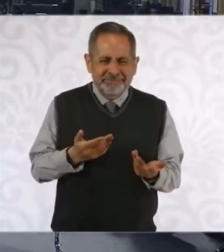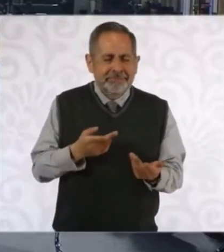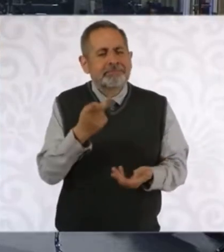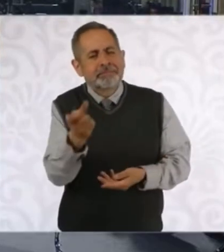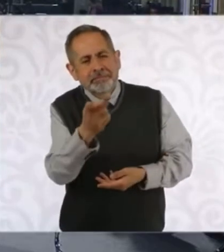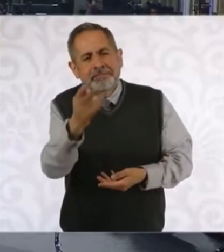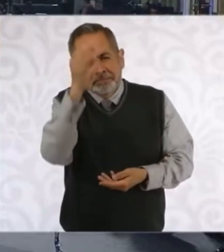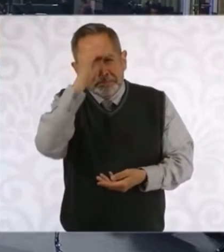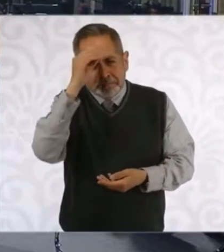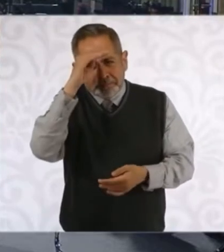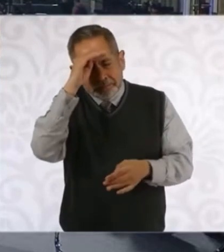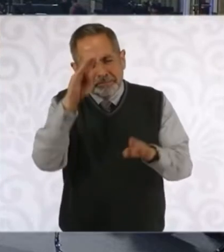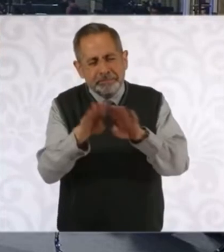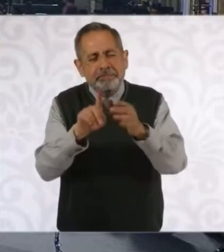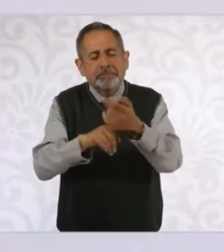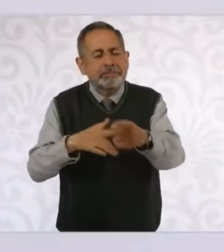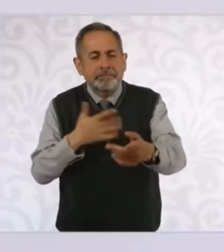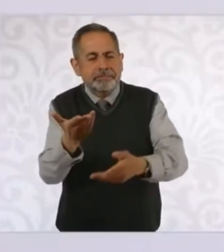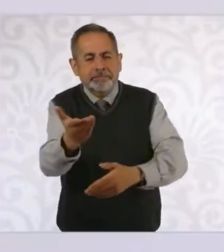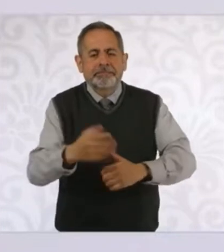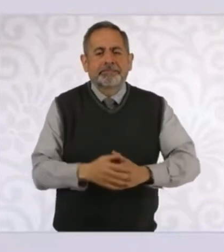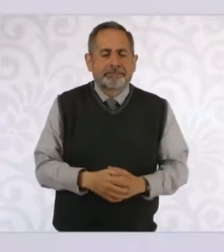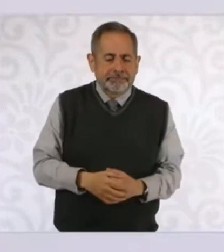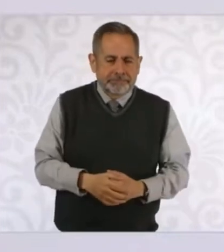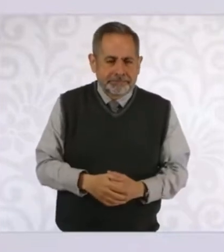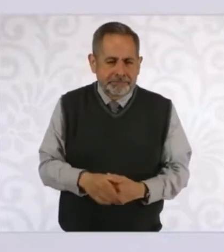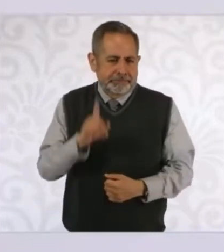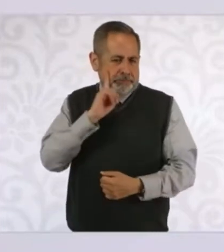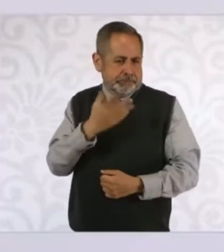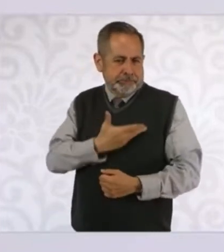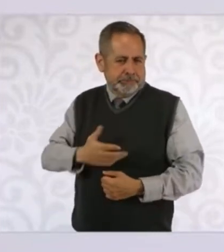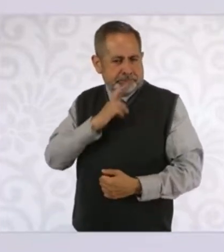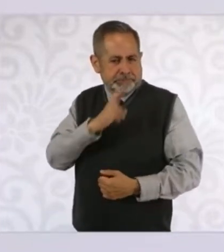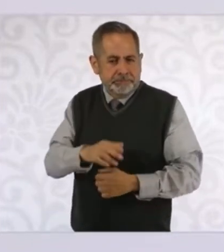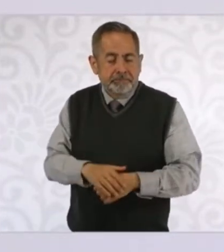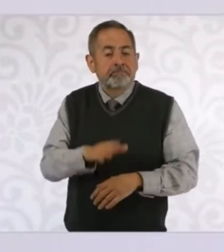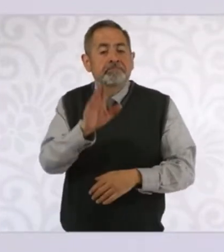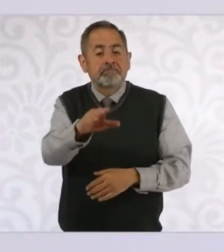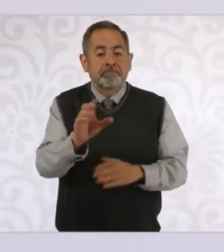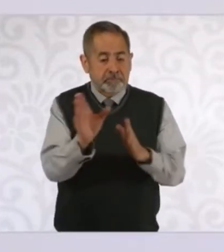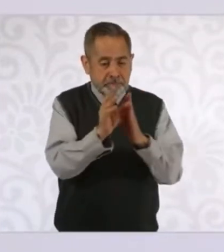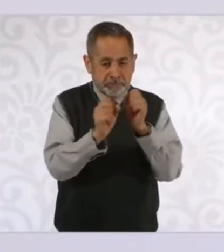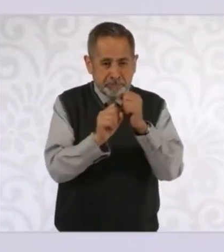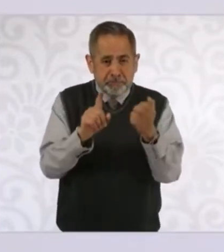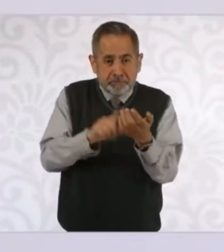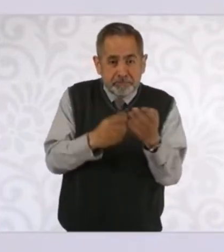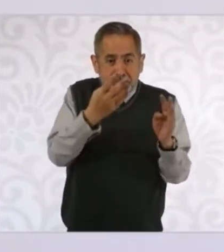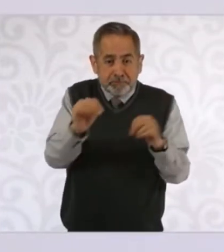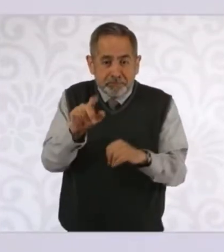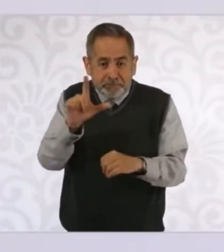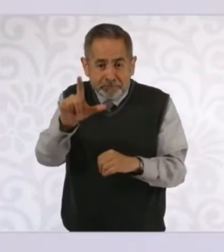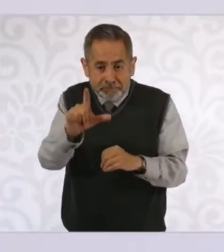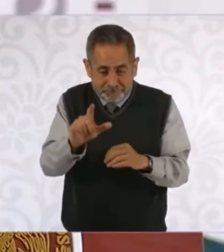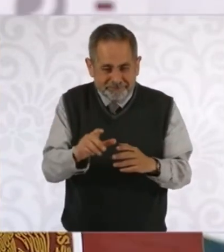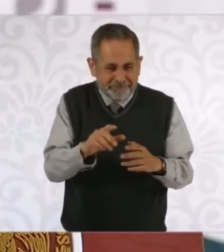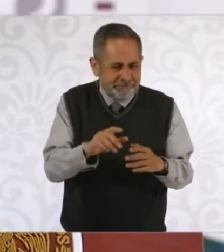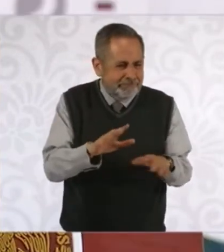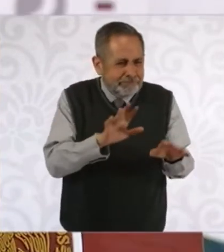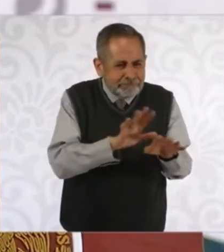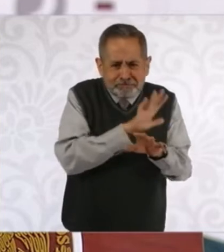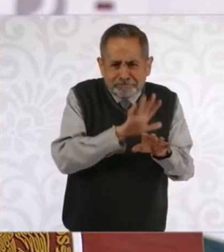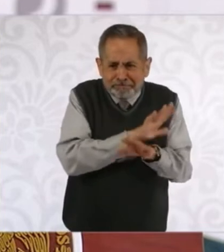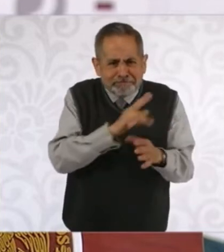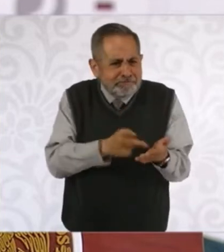visión? La Constitución de 1917 se ha reformado en